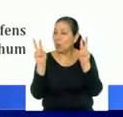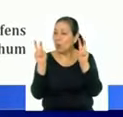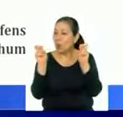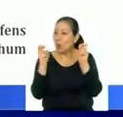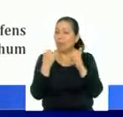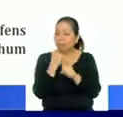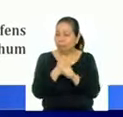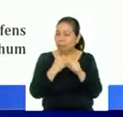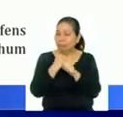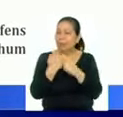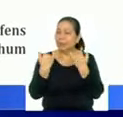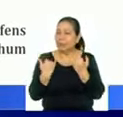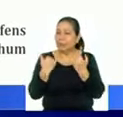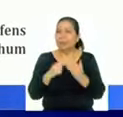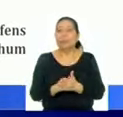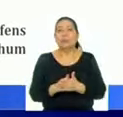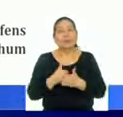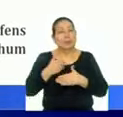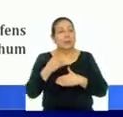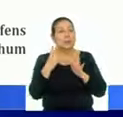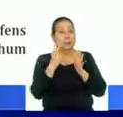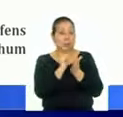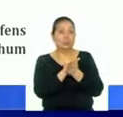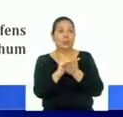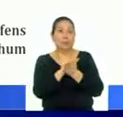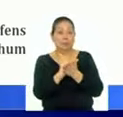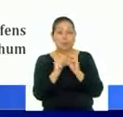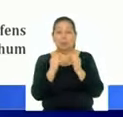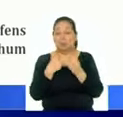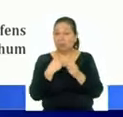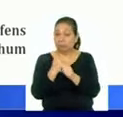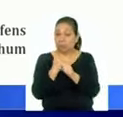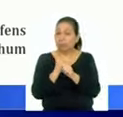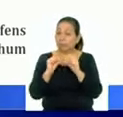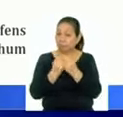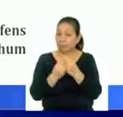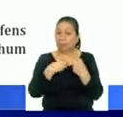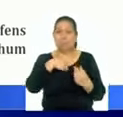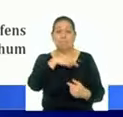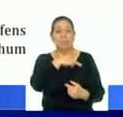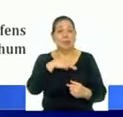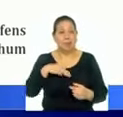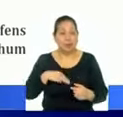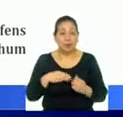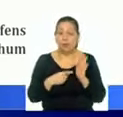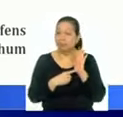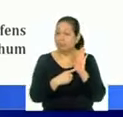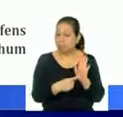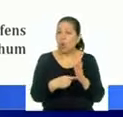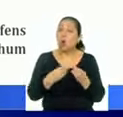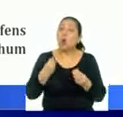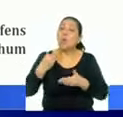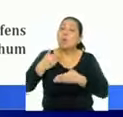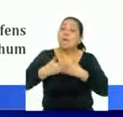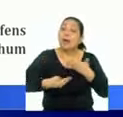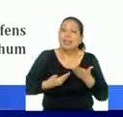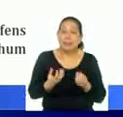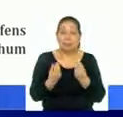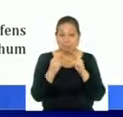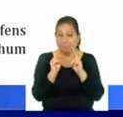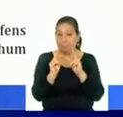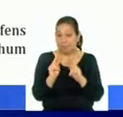que hemos trabajado en estos un poco más de 7 meses en el sector y que de alguna manera reflejan el avance que se ha tenido,